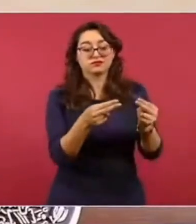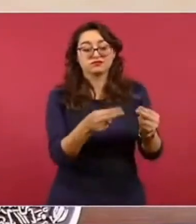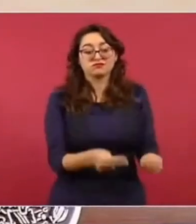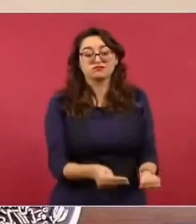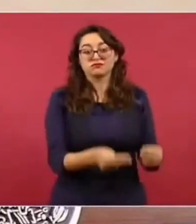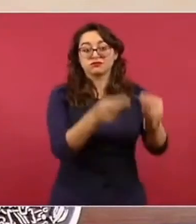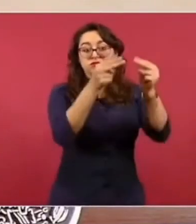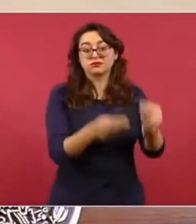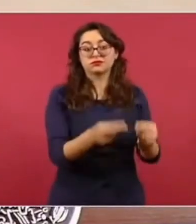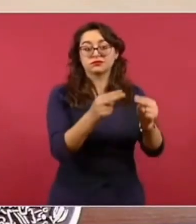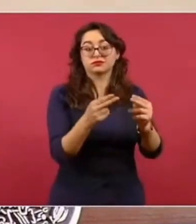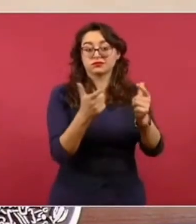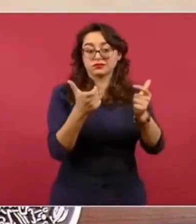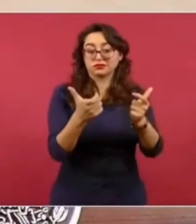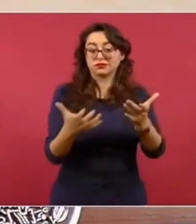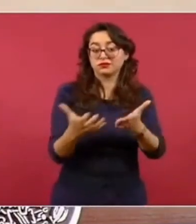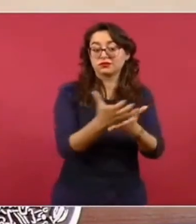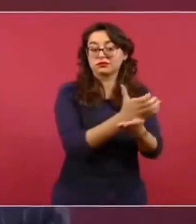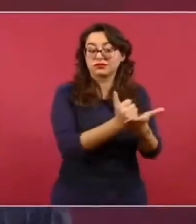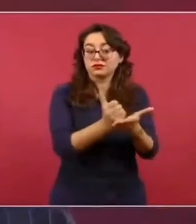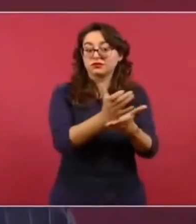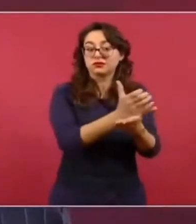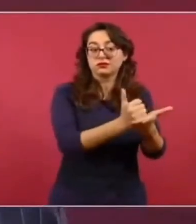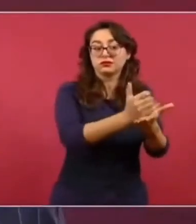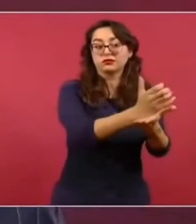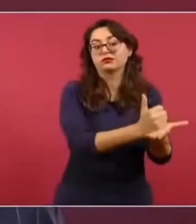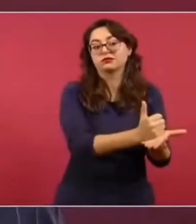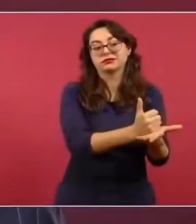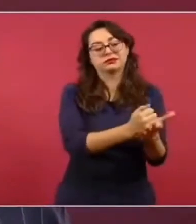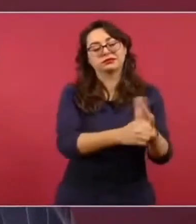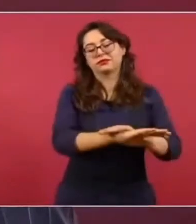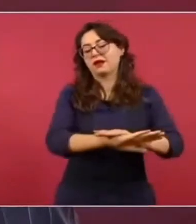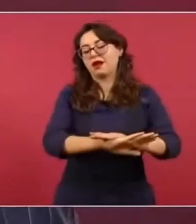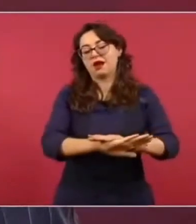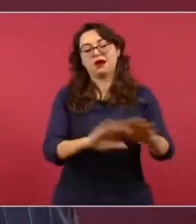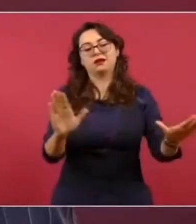contraria a lo que ellos